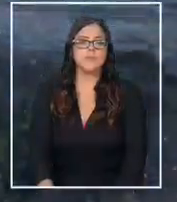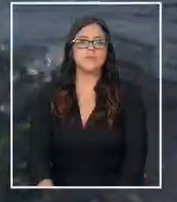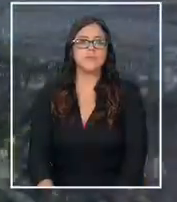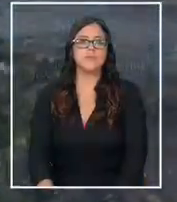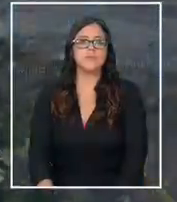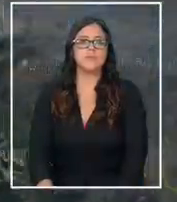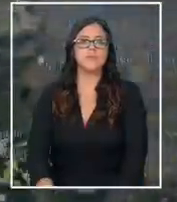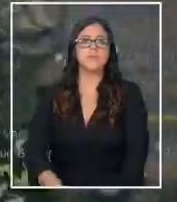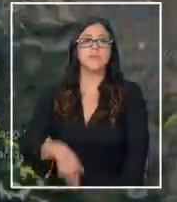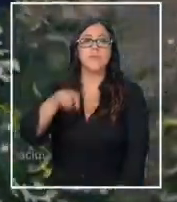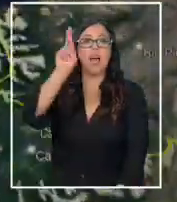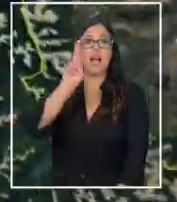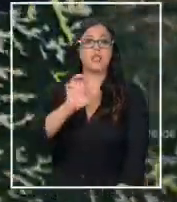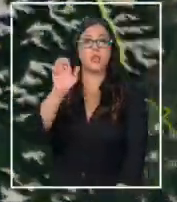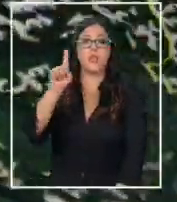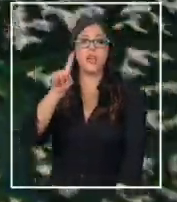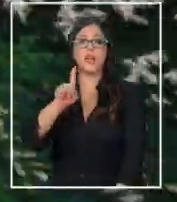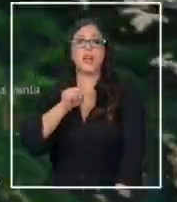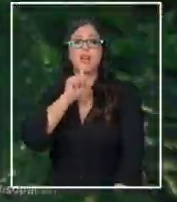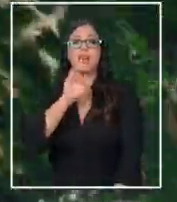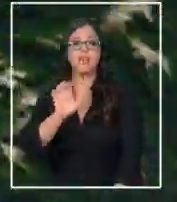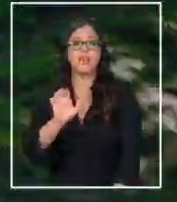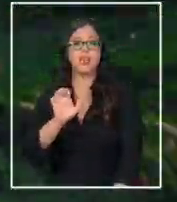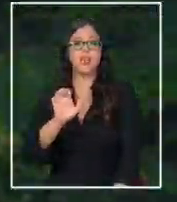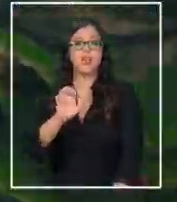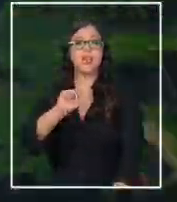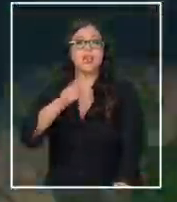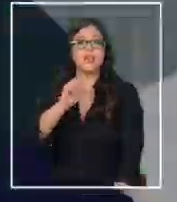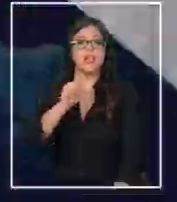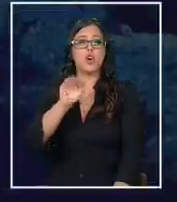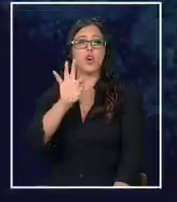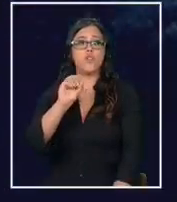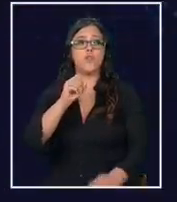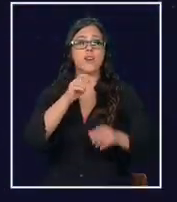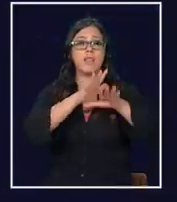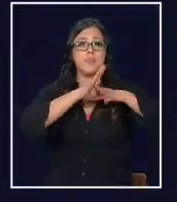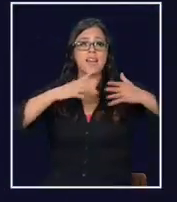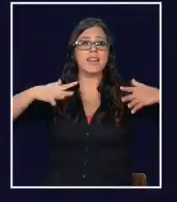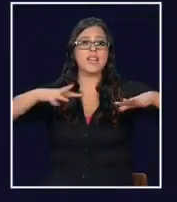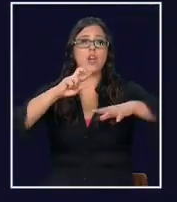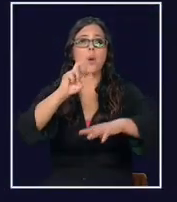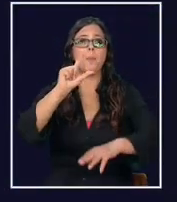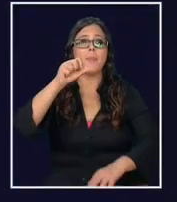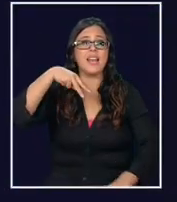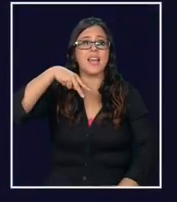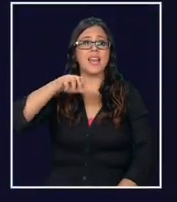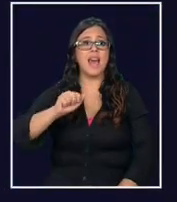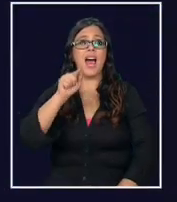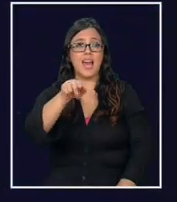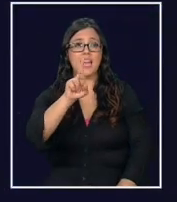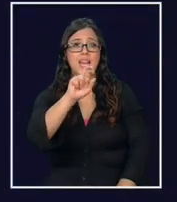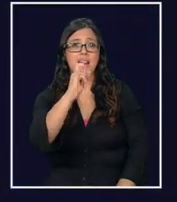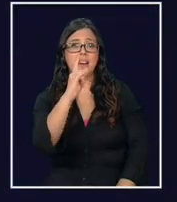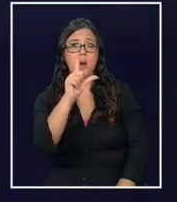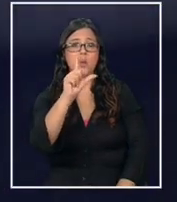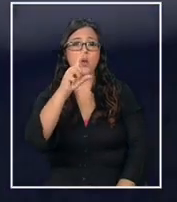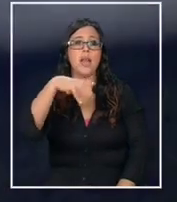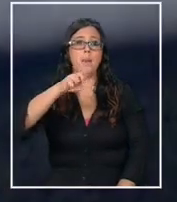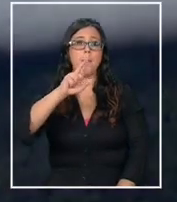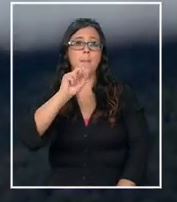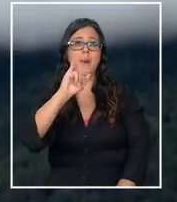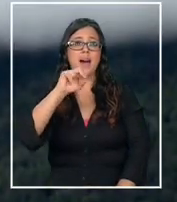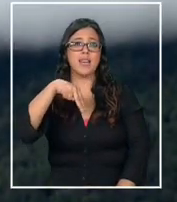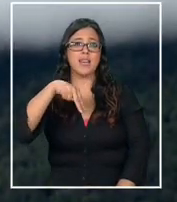Al sureste del Golfo de Corcovado, en la desembocadura del río Palena, se encuentra Raúl Marín Balmaceda.